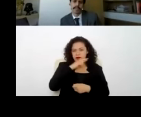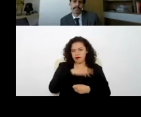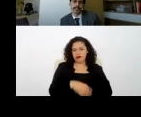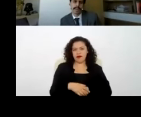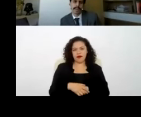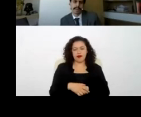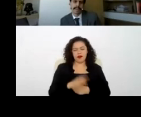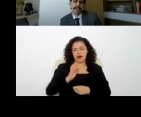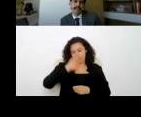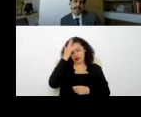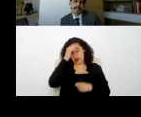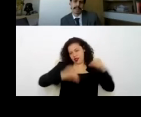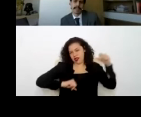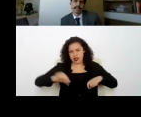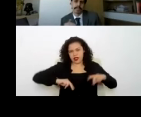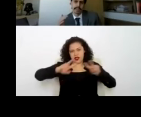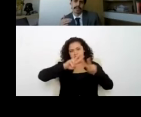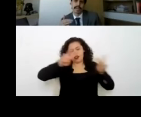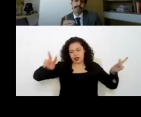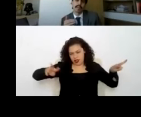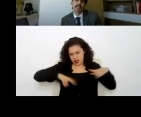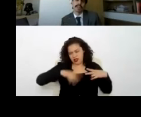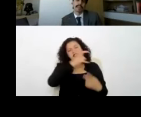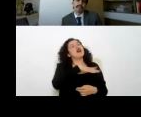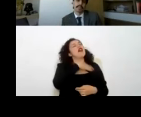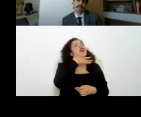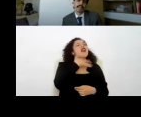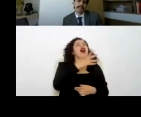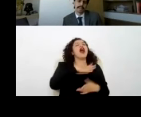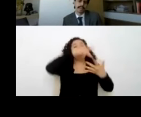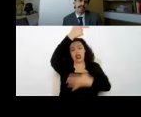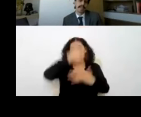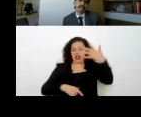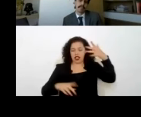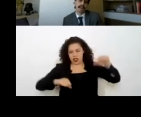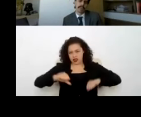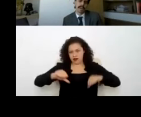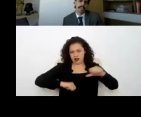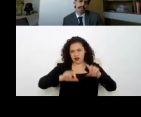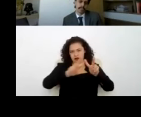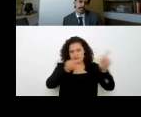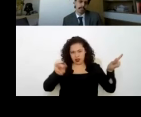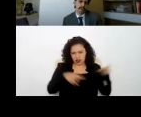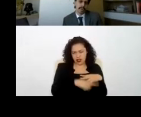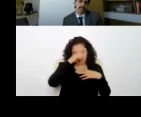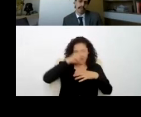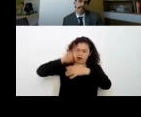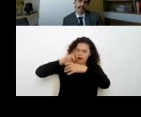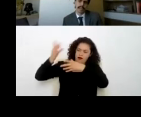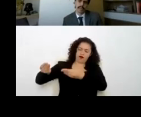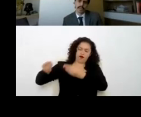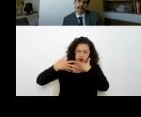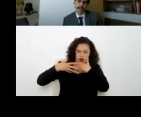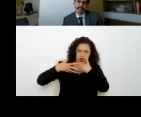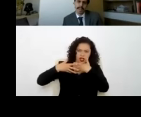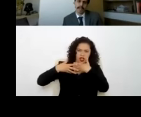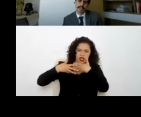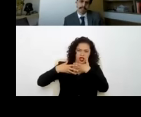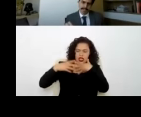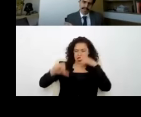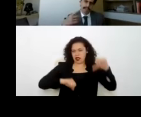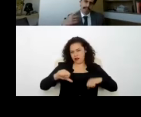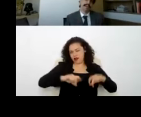las actividades vulnerables. La ley antilavado establece un catálogo de actividades vulnerables y para donativos una actividad no es